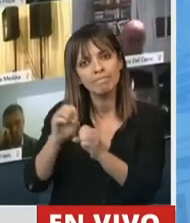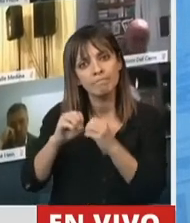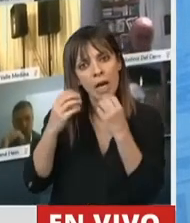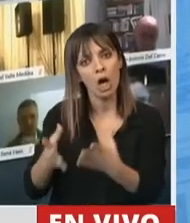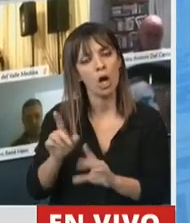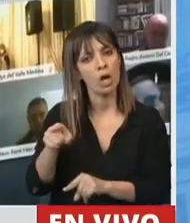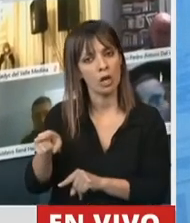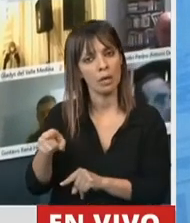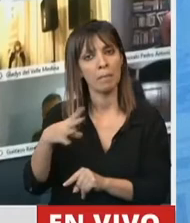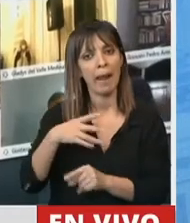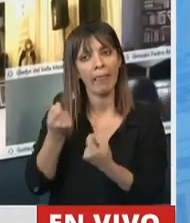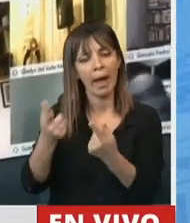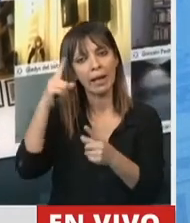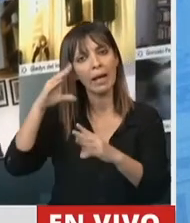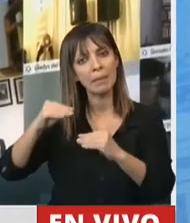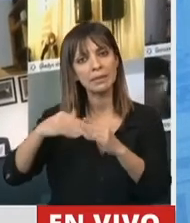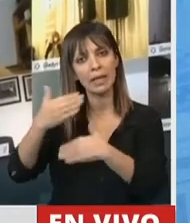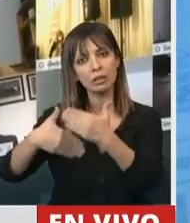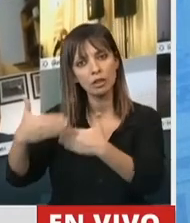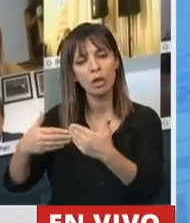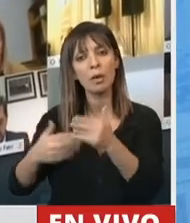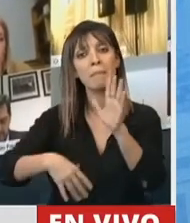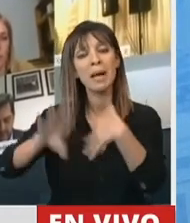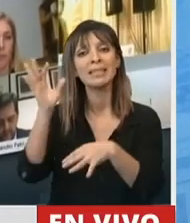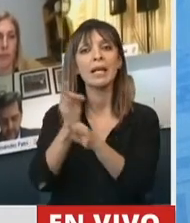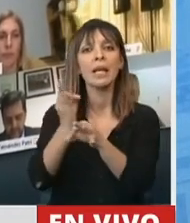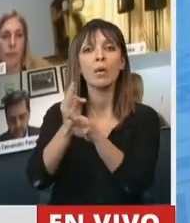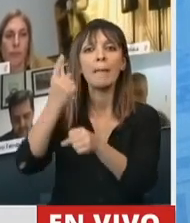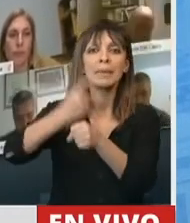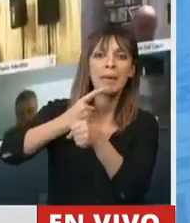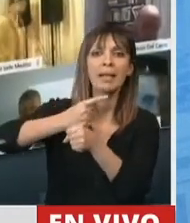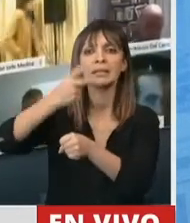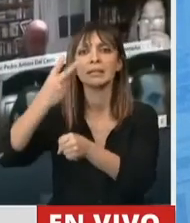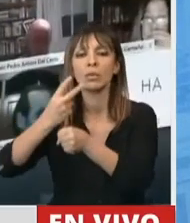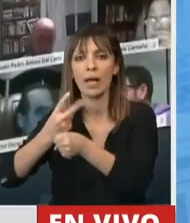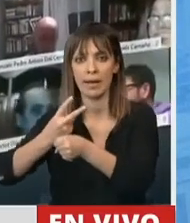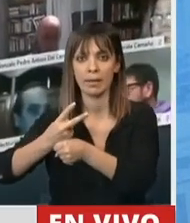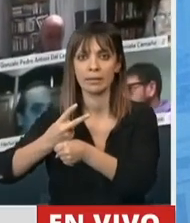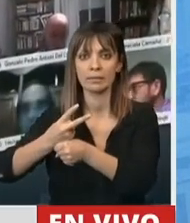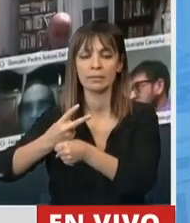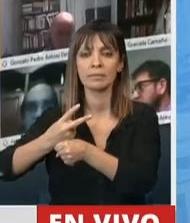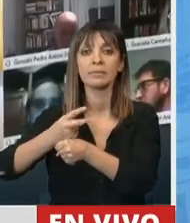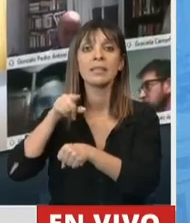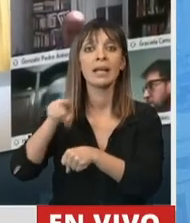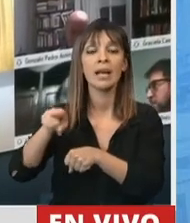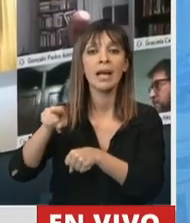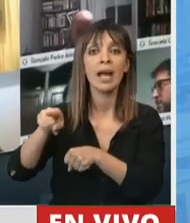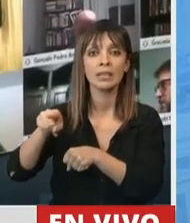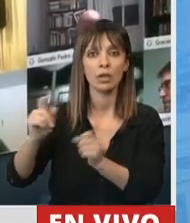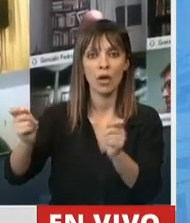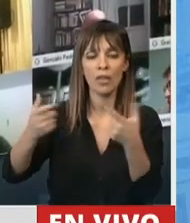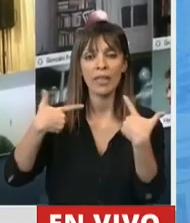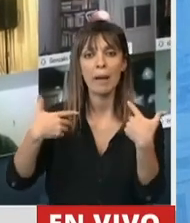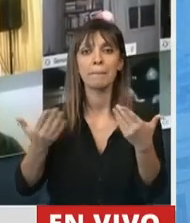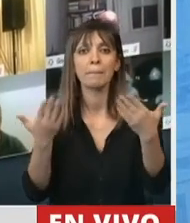fortalecer la capacitación, fundamentalmente en las escuelas primarias y secundarias. Esto nos va a dar la posibilidad de que nuestros